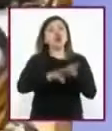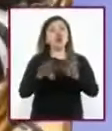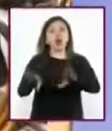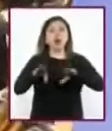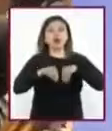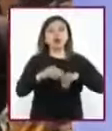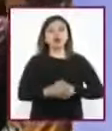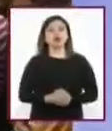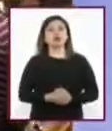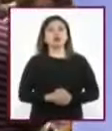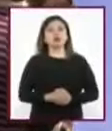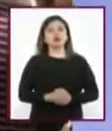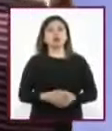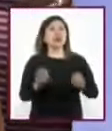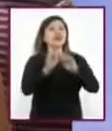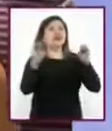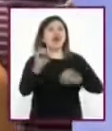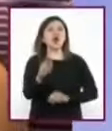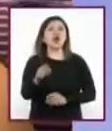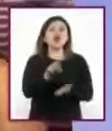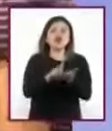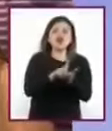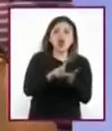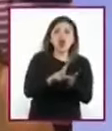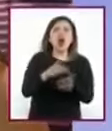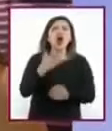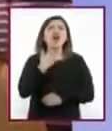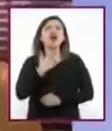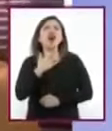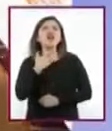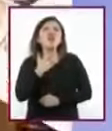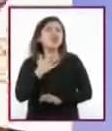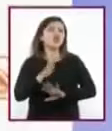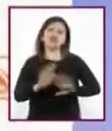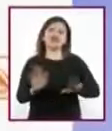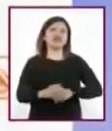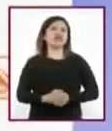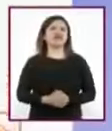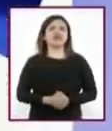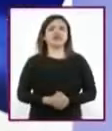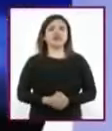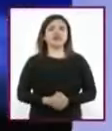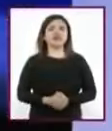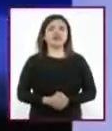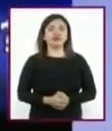Cero drogas, cero alcohol, pero sí metal, ¿no?